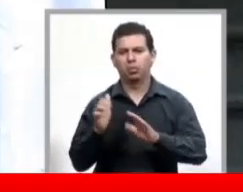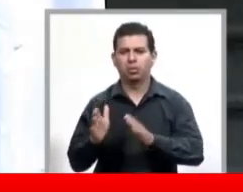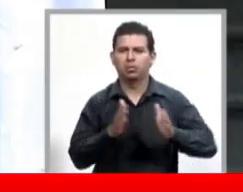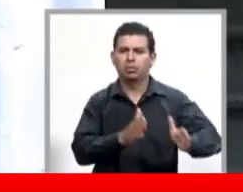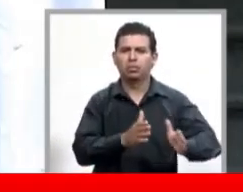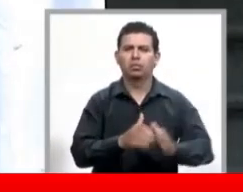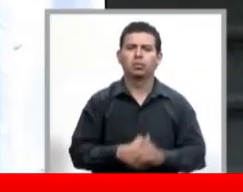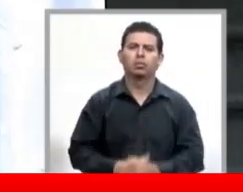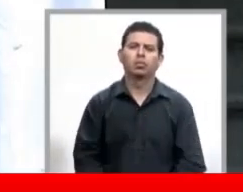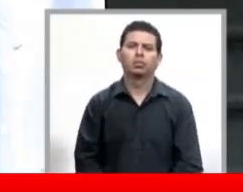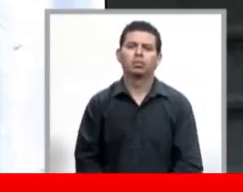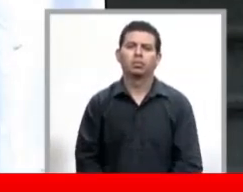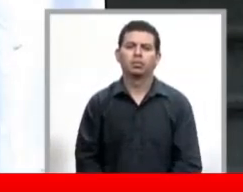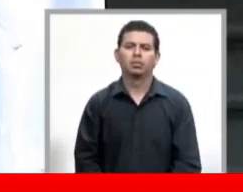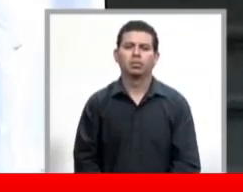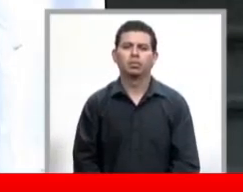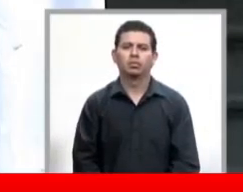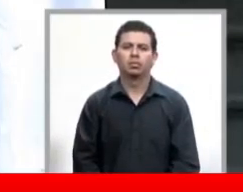es